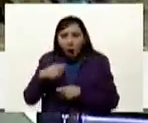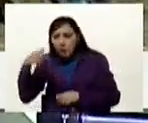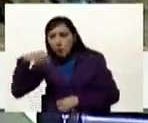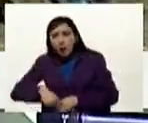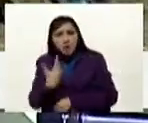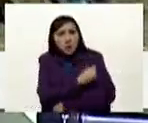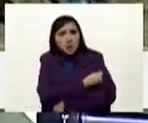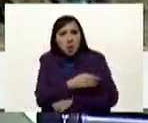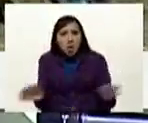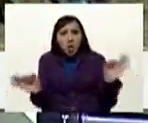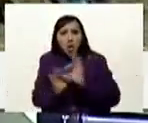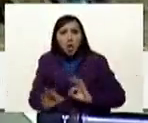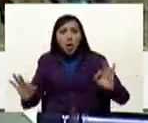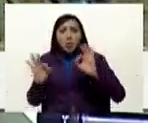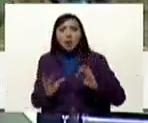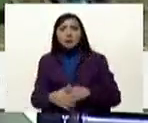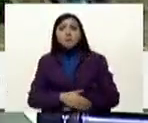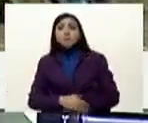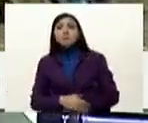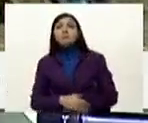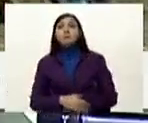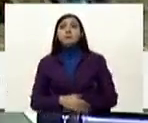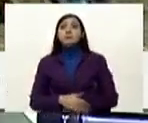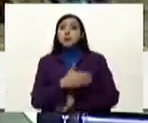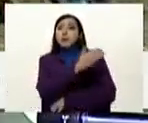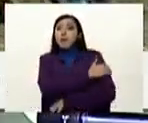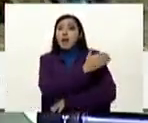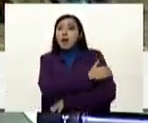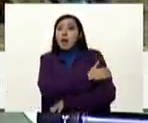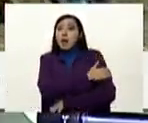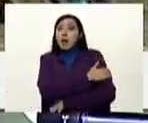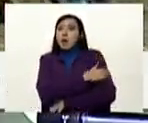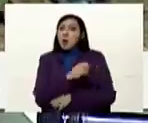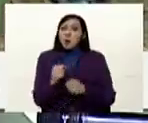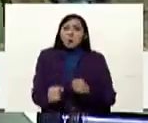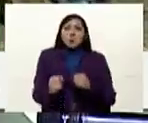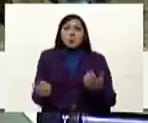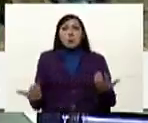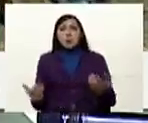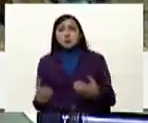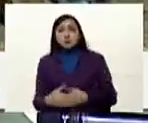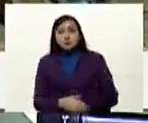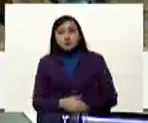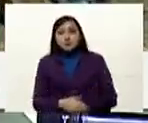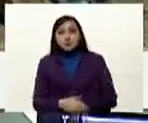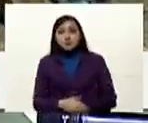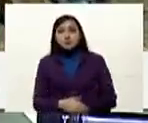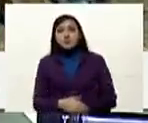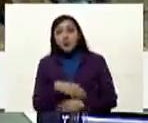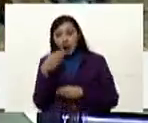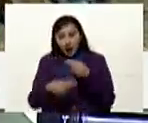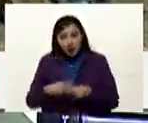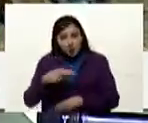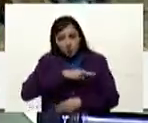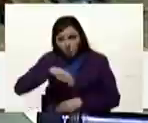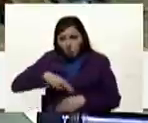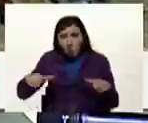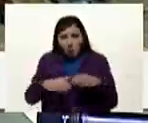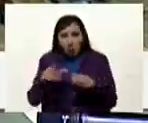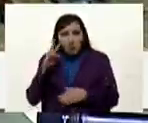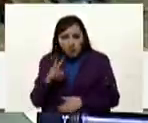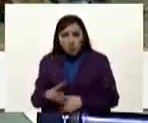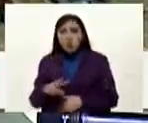Venezuela. Esta derecha extremista, le conta a nuestros equipos de